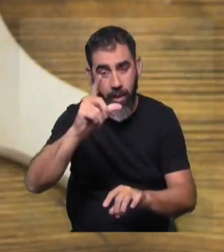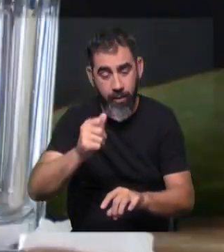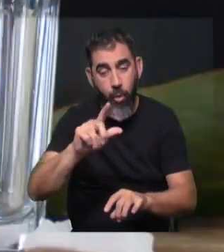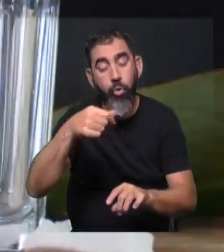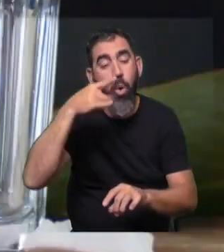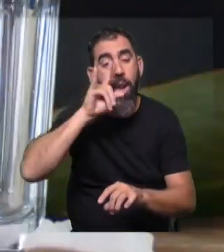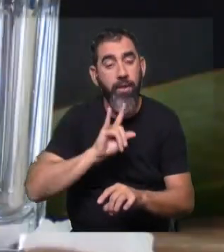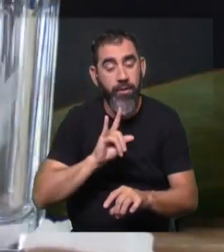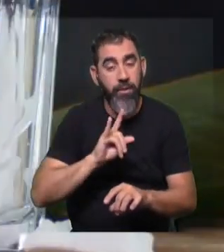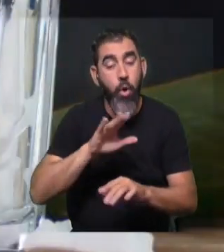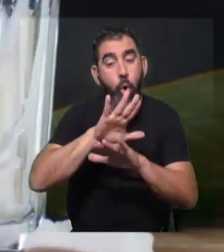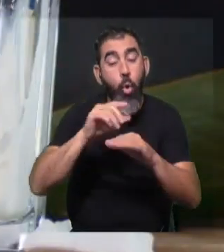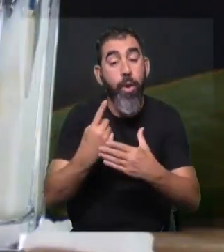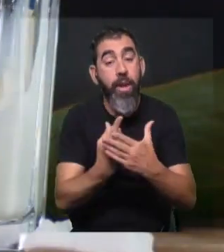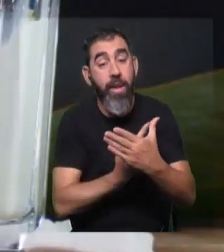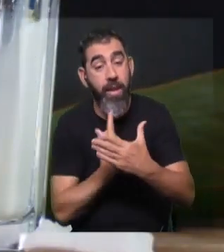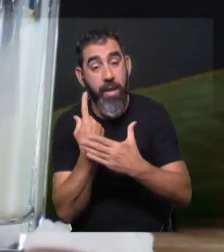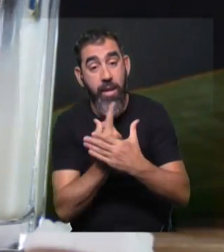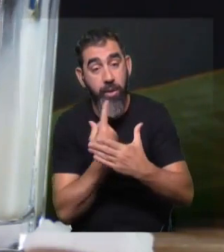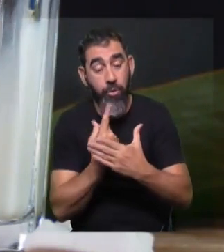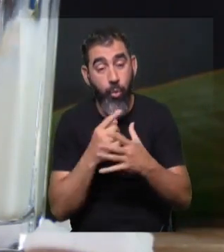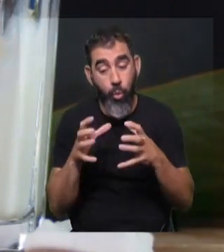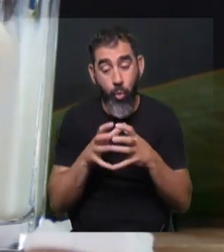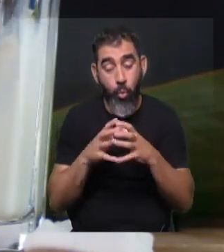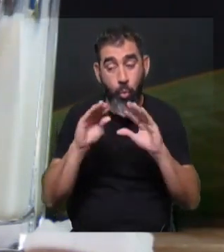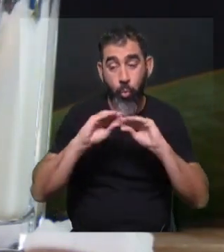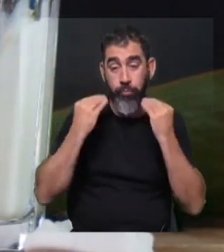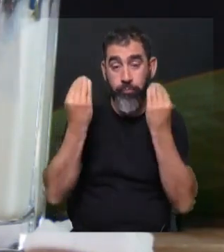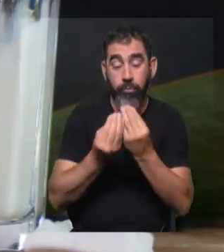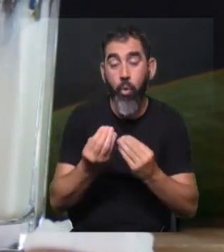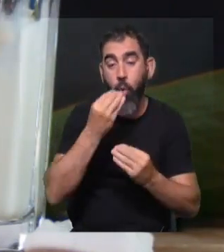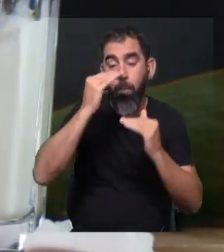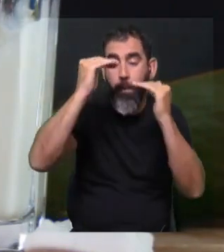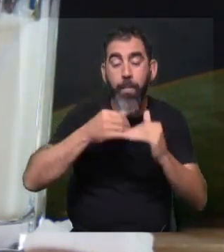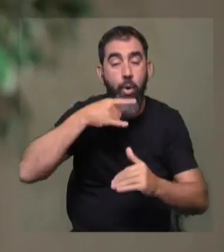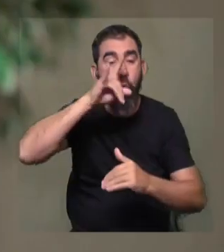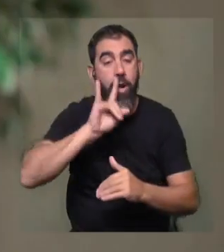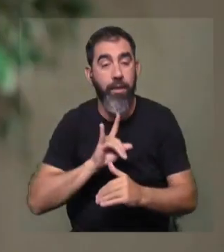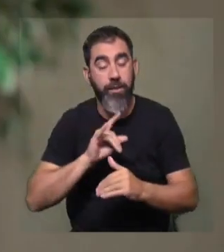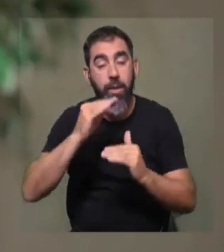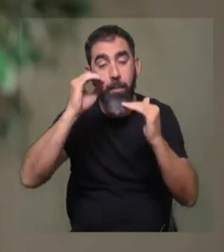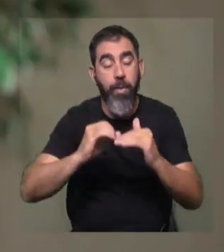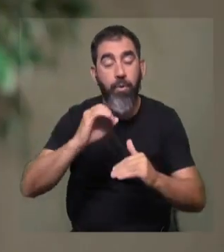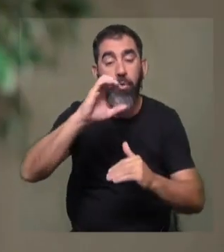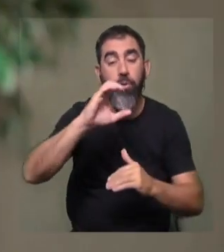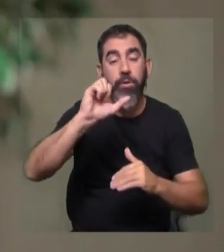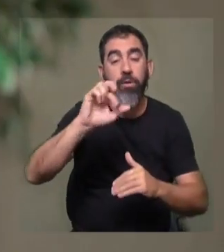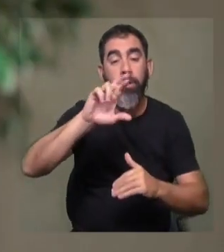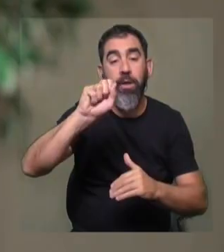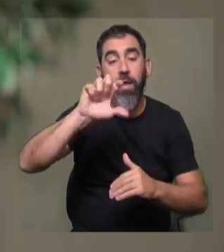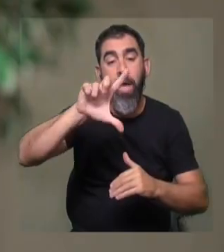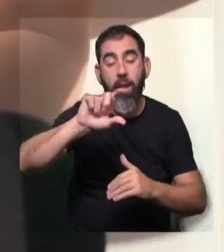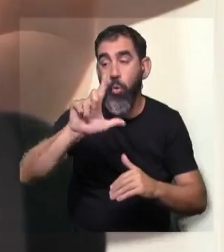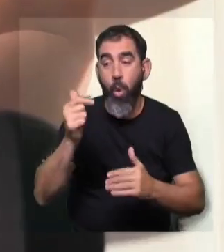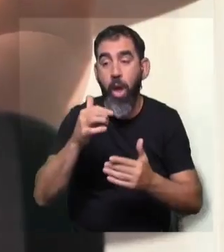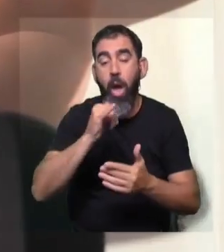lácteos. Vimos que los niños con autismo, en su grupo total, comían menos lácteos y menos cereales que los niños sin